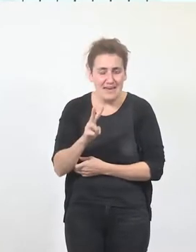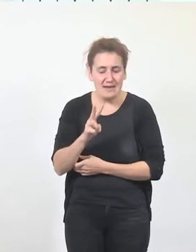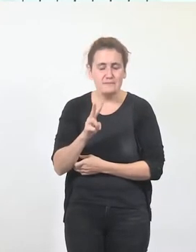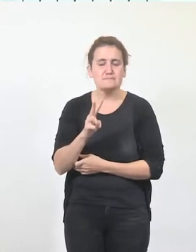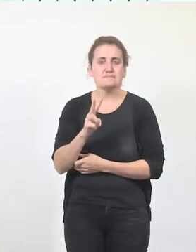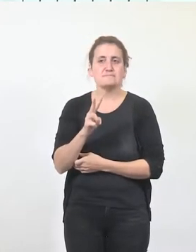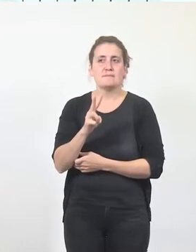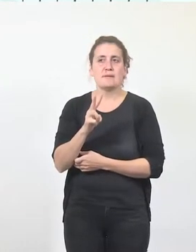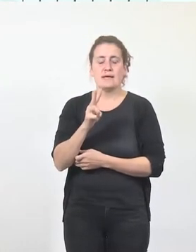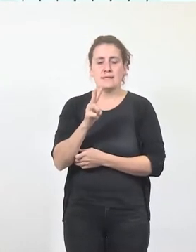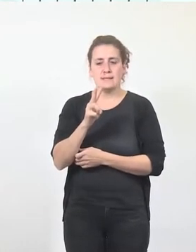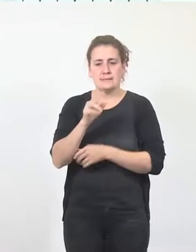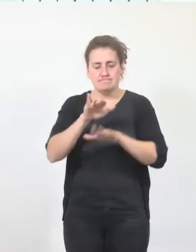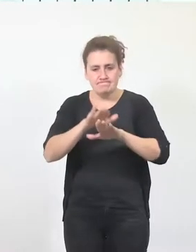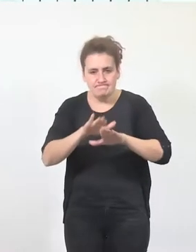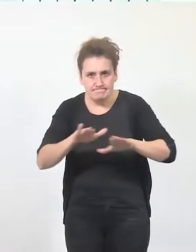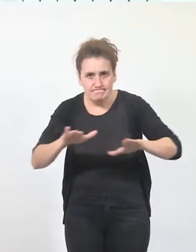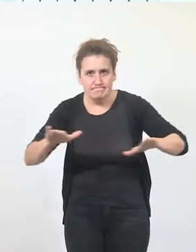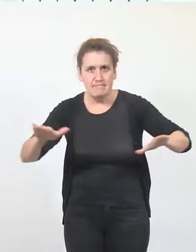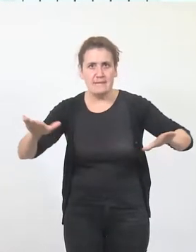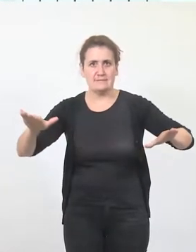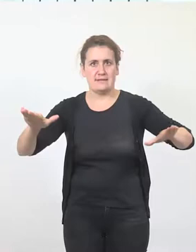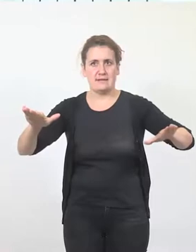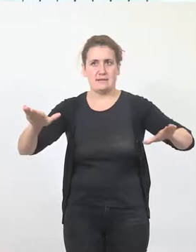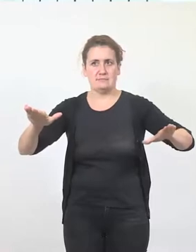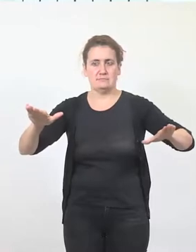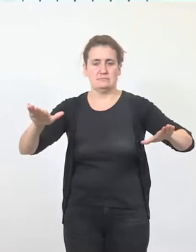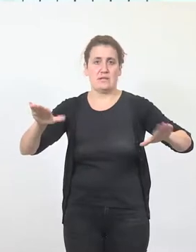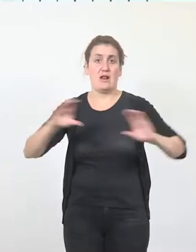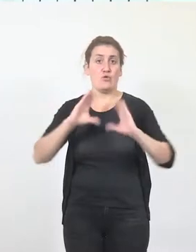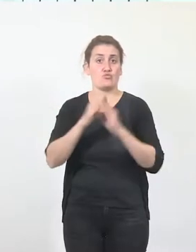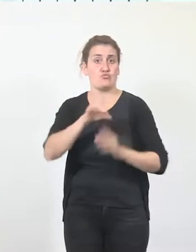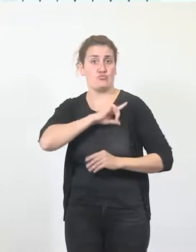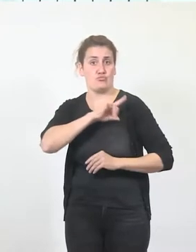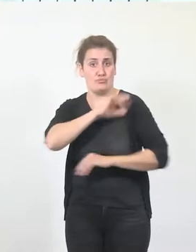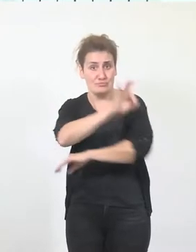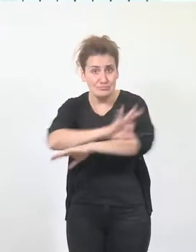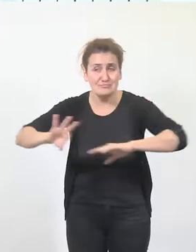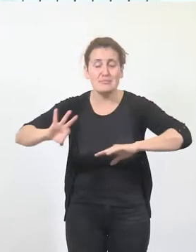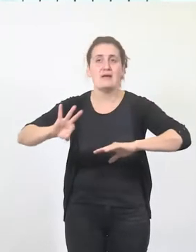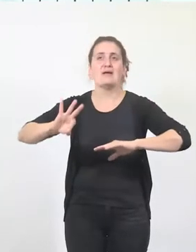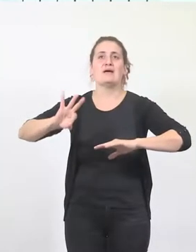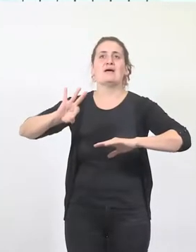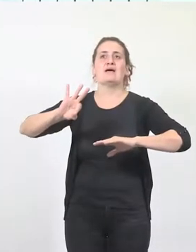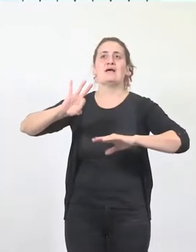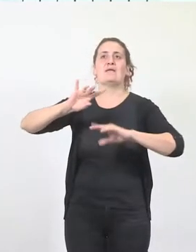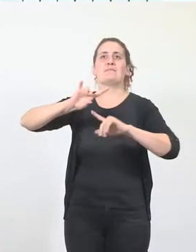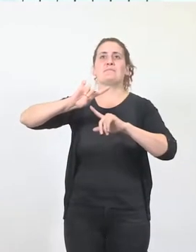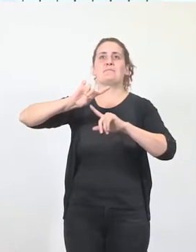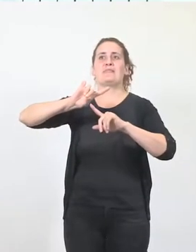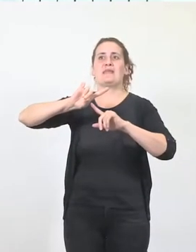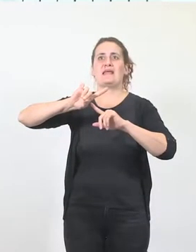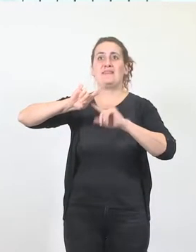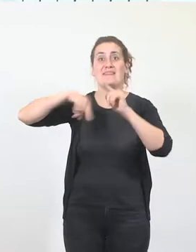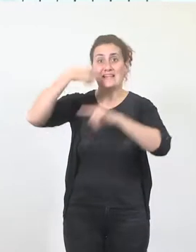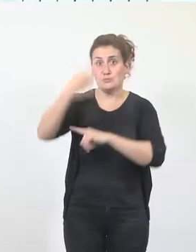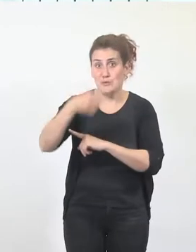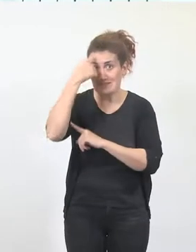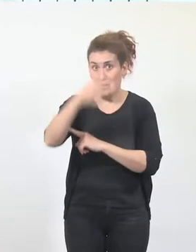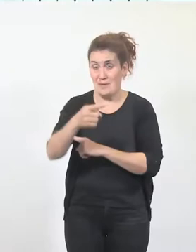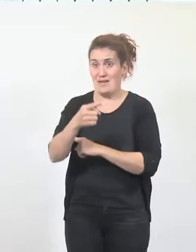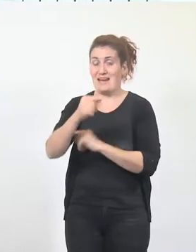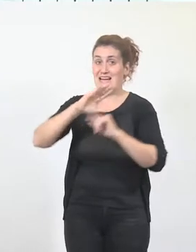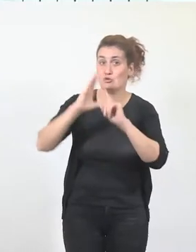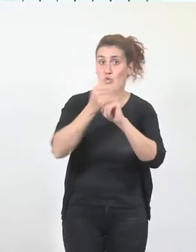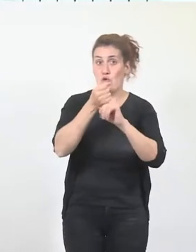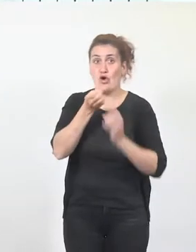puede mantenerla. Está claro que el Frente Polisario, después de la decisión y el informe de